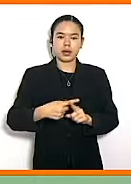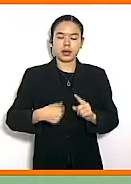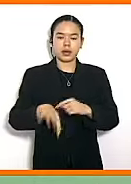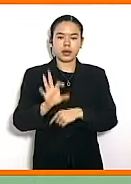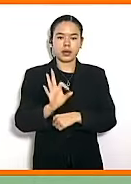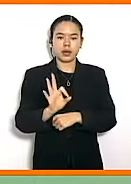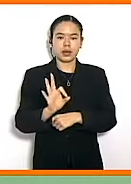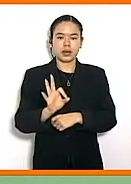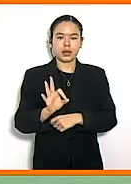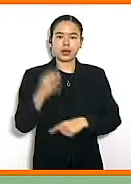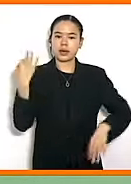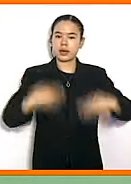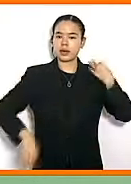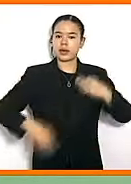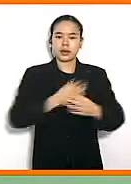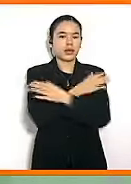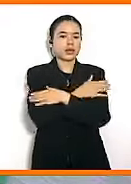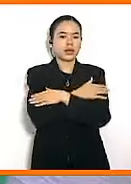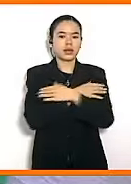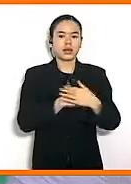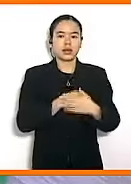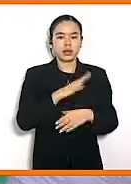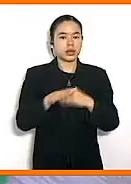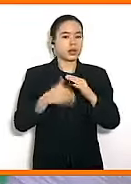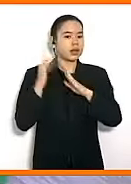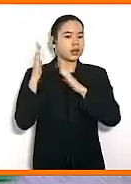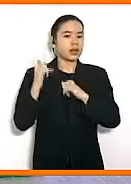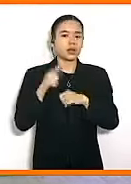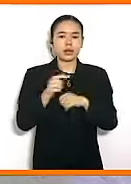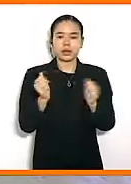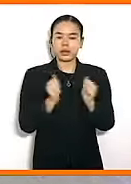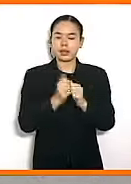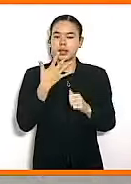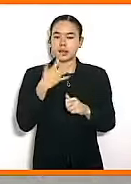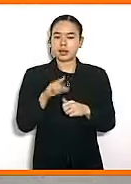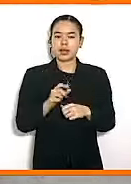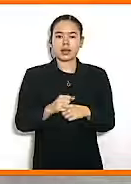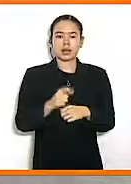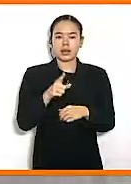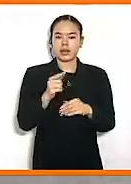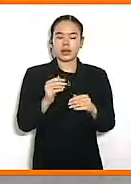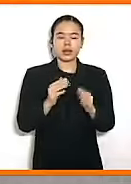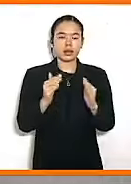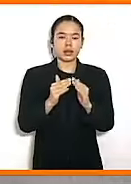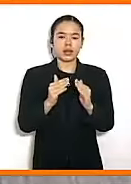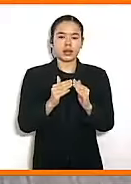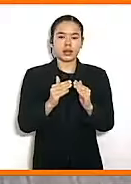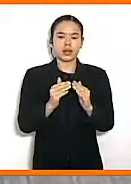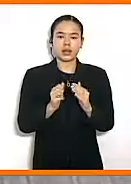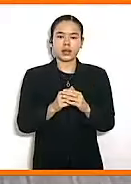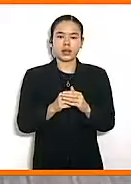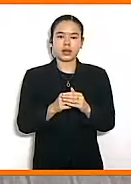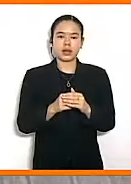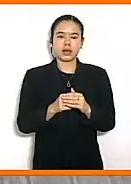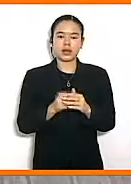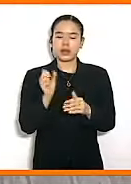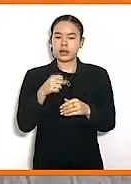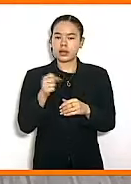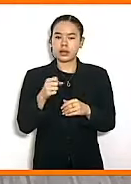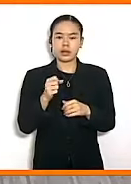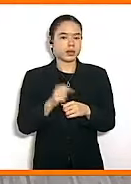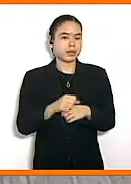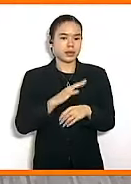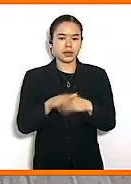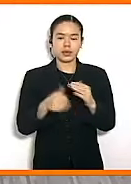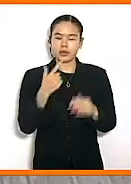9. Muchísimas felicidades. Espero haber sido la portadora de la suerte hasta la puerta de tu casa, Marbella. Así es, Kate. Fue